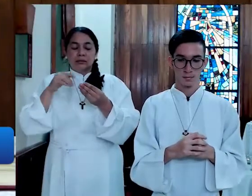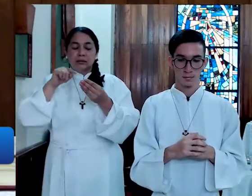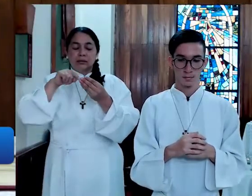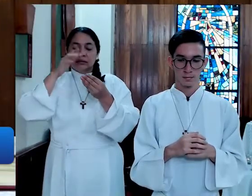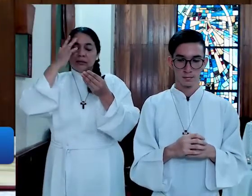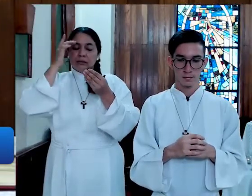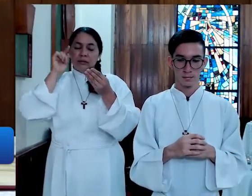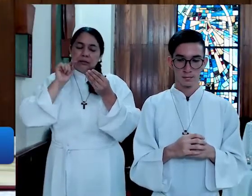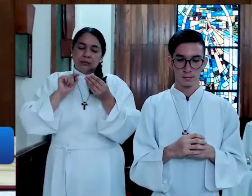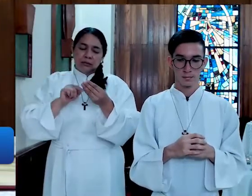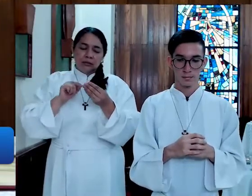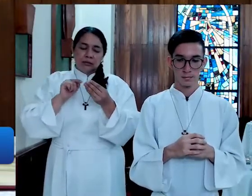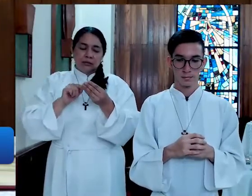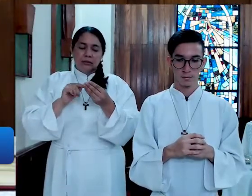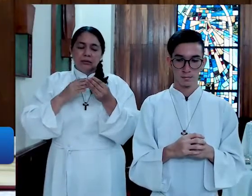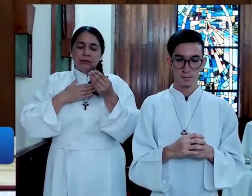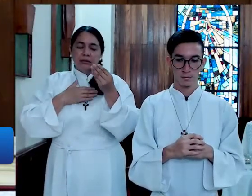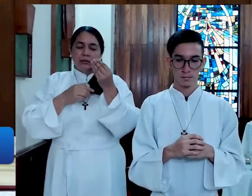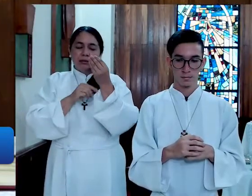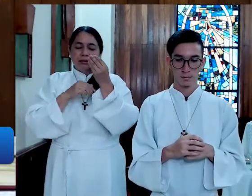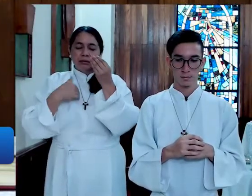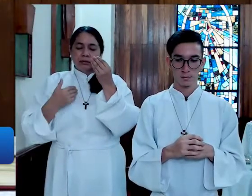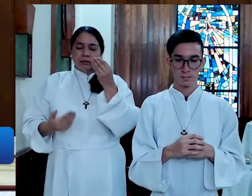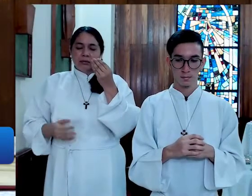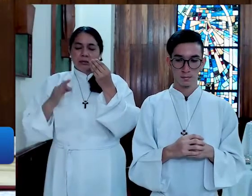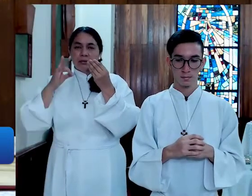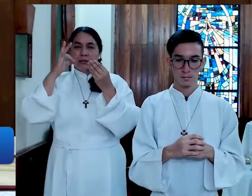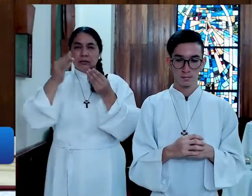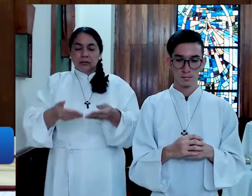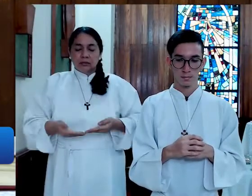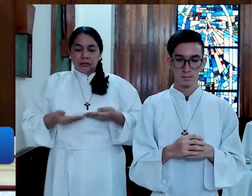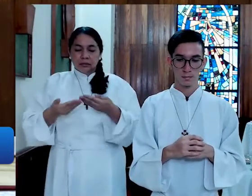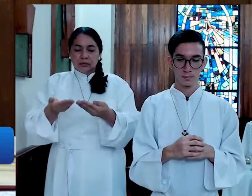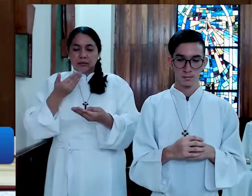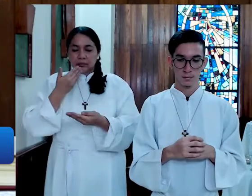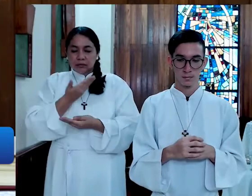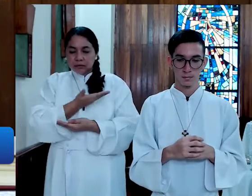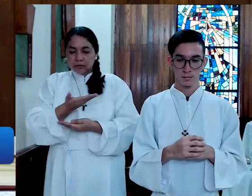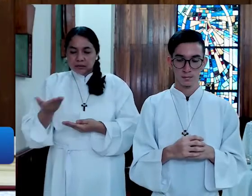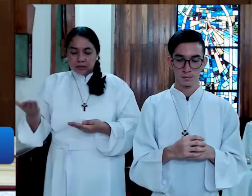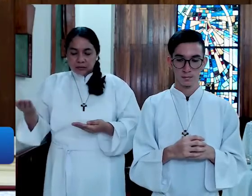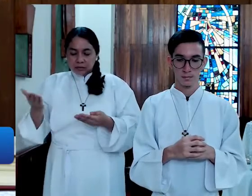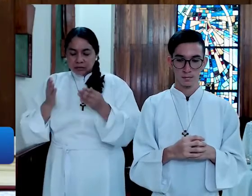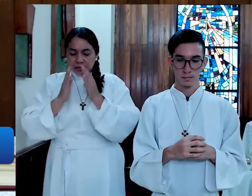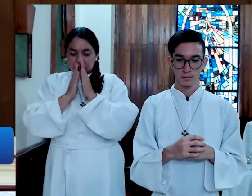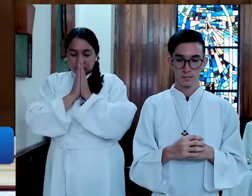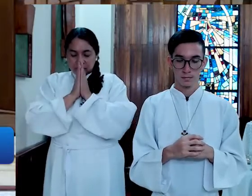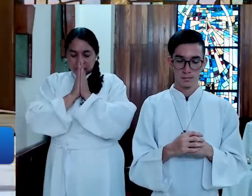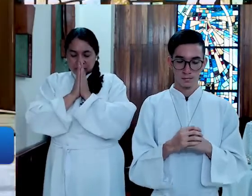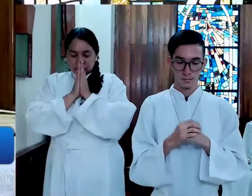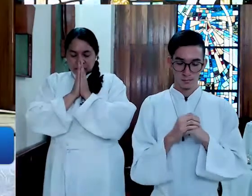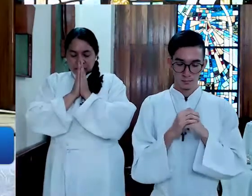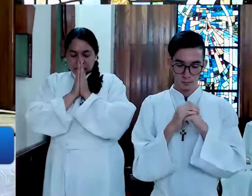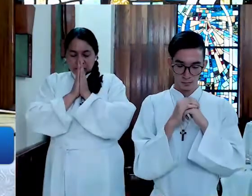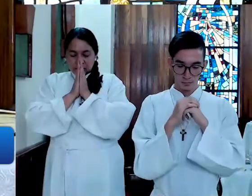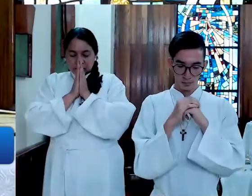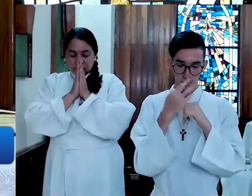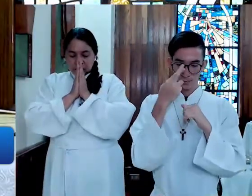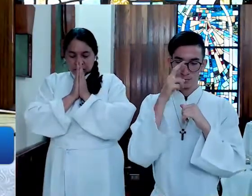coman todos de él, porque esto es mi cuerpo, que será entregado por ustedes.